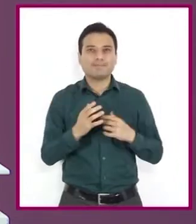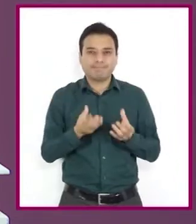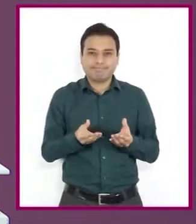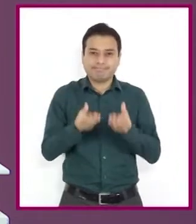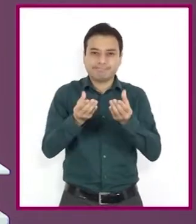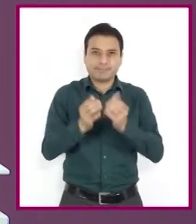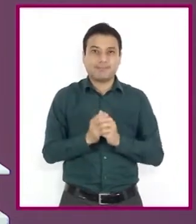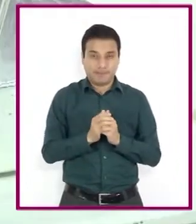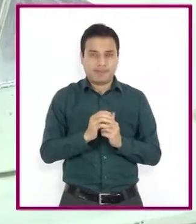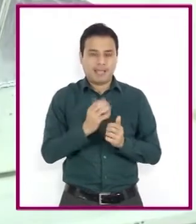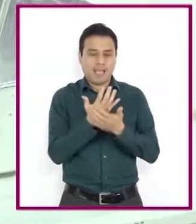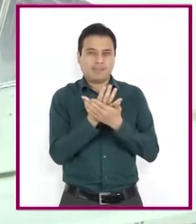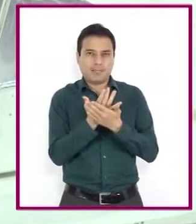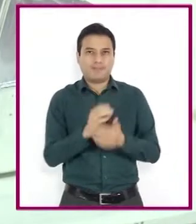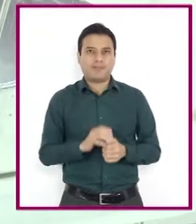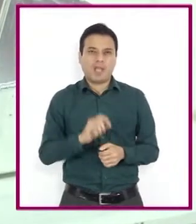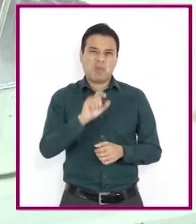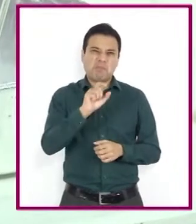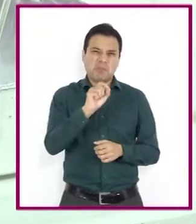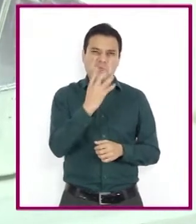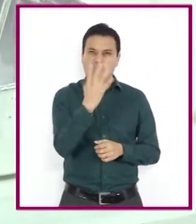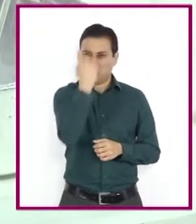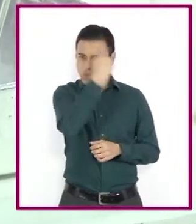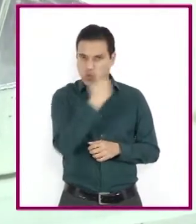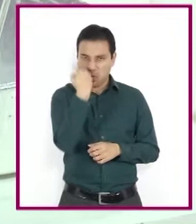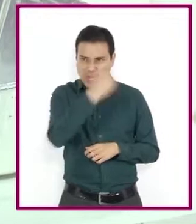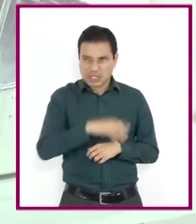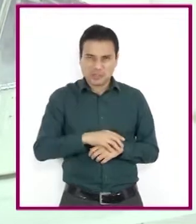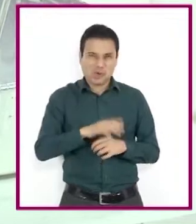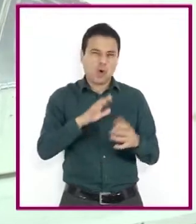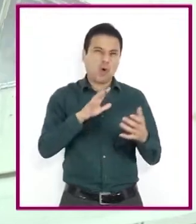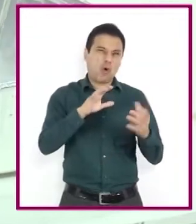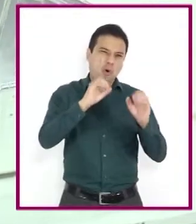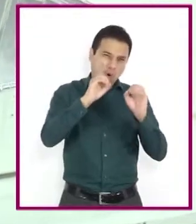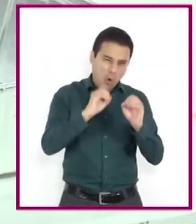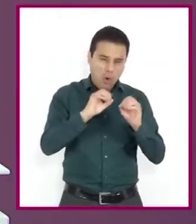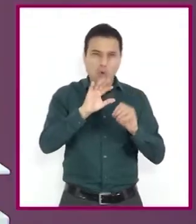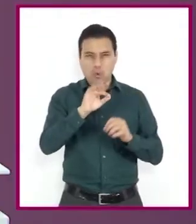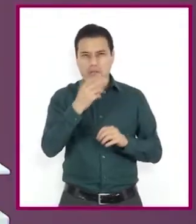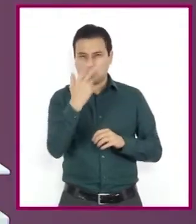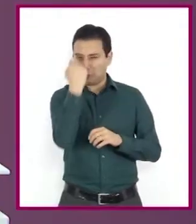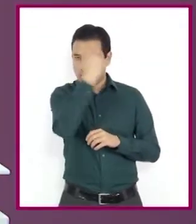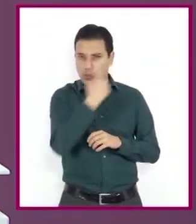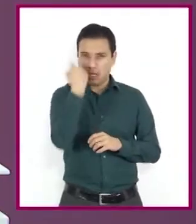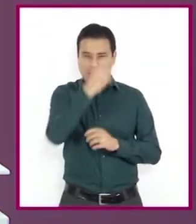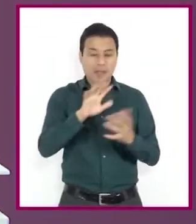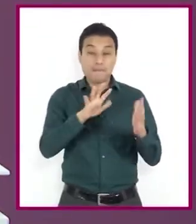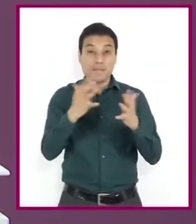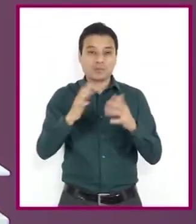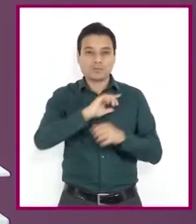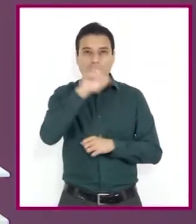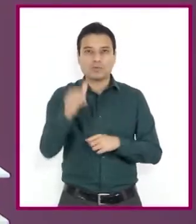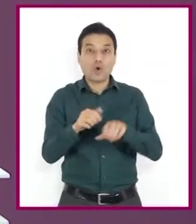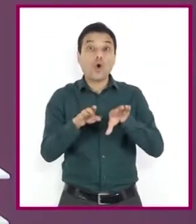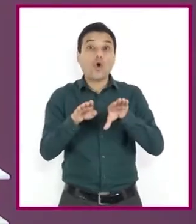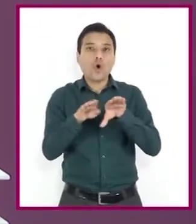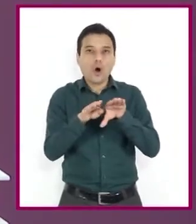Después de 24 horas, 48 horas, el filete les va a quedar de esta manera.